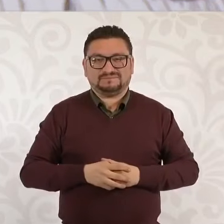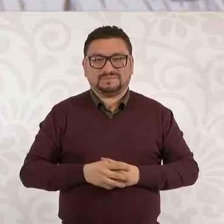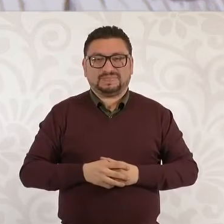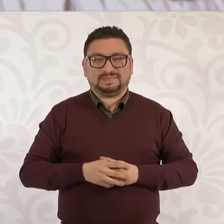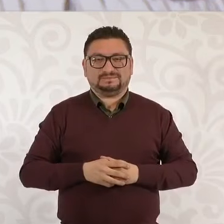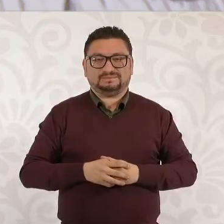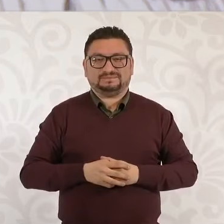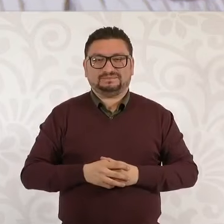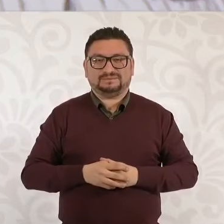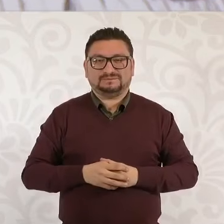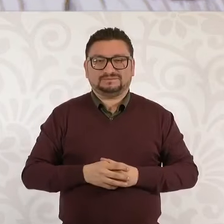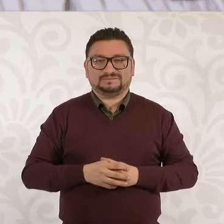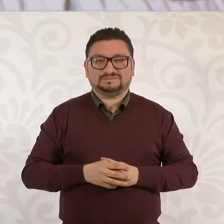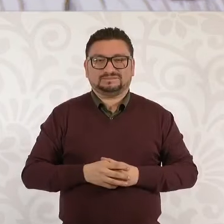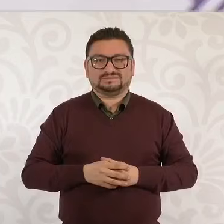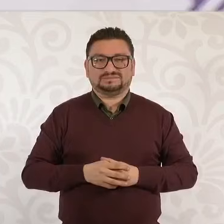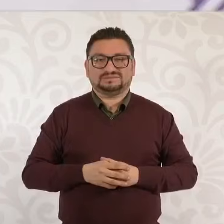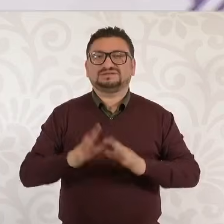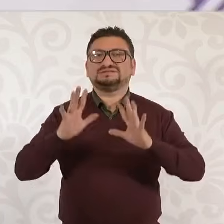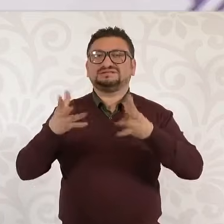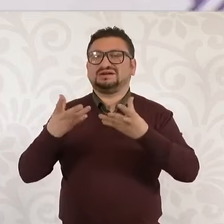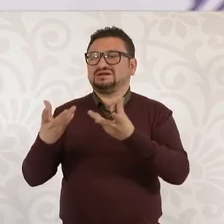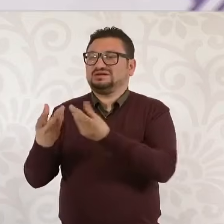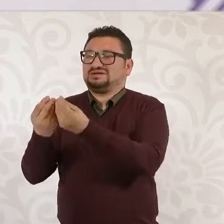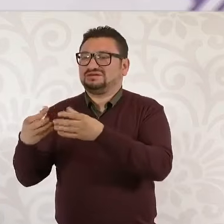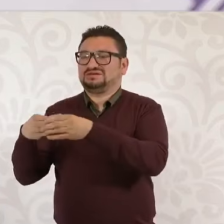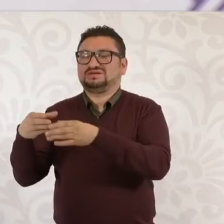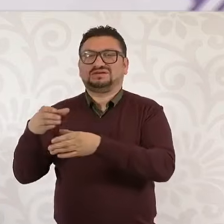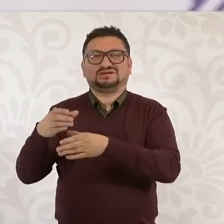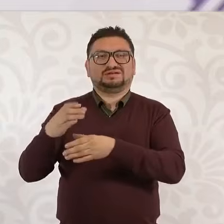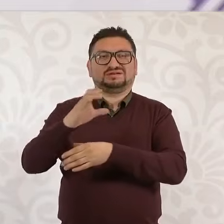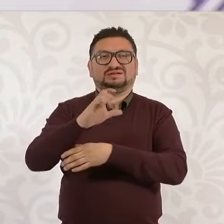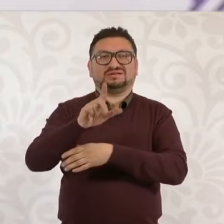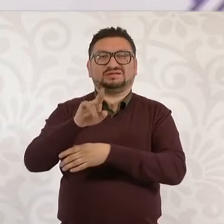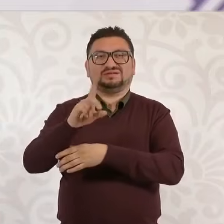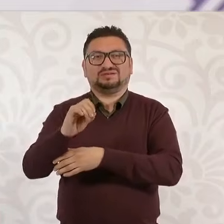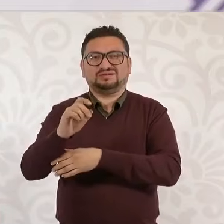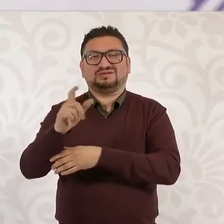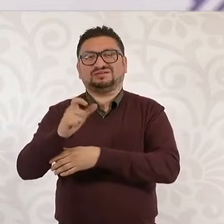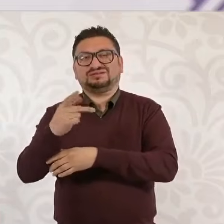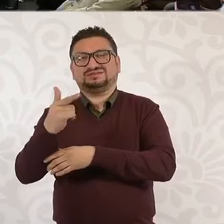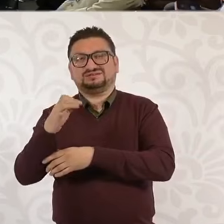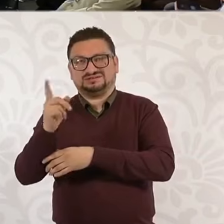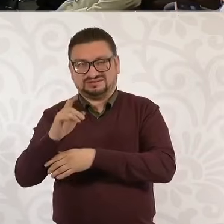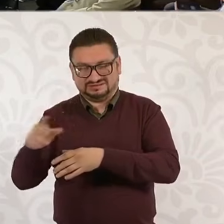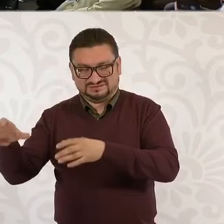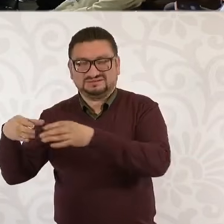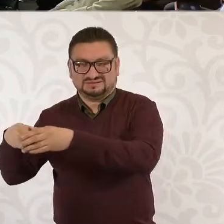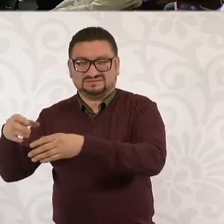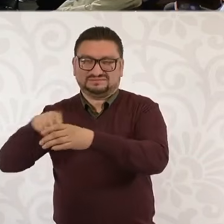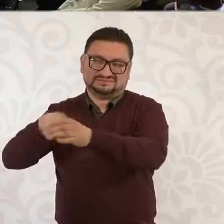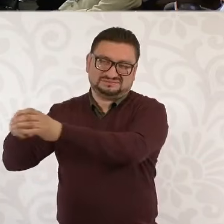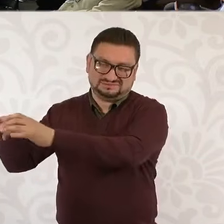que se ponen, ya se juntan con Claudio X González. Sí. Exacto, que se reciclan.